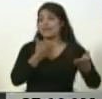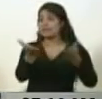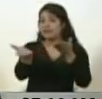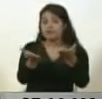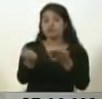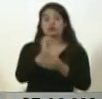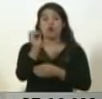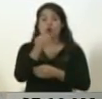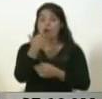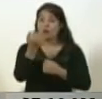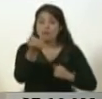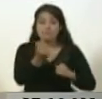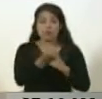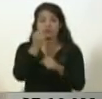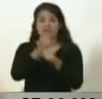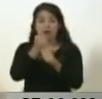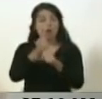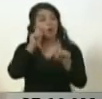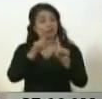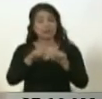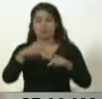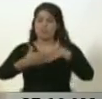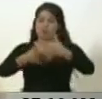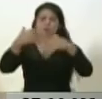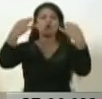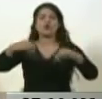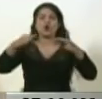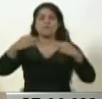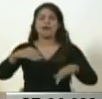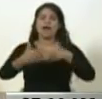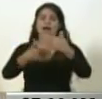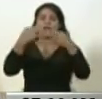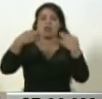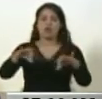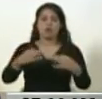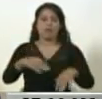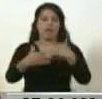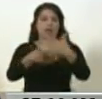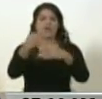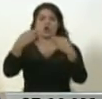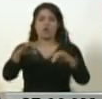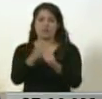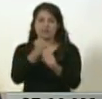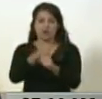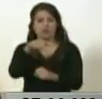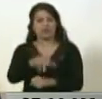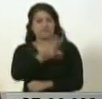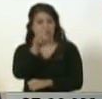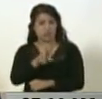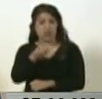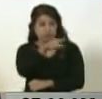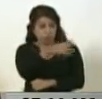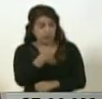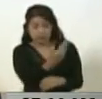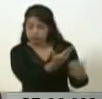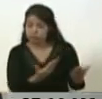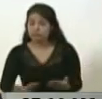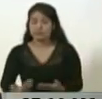con la intención de nosotros normalizar el funcionamiento del aparato productivo nacional, el cual, como lo hemos señalado en